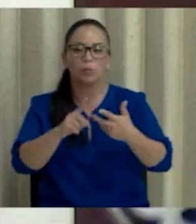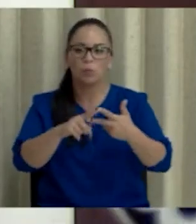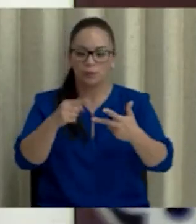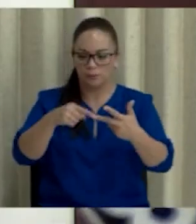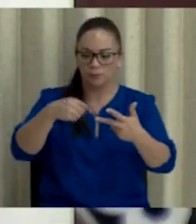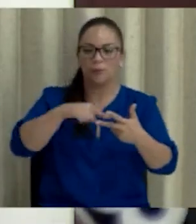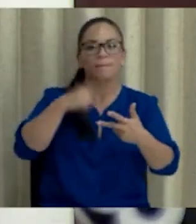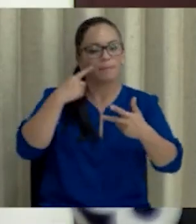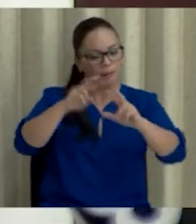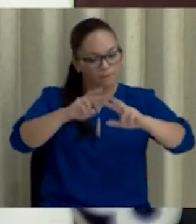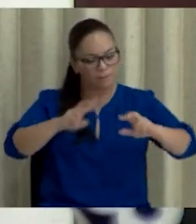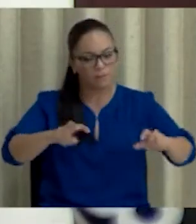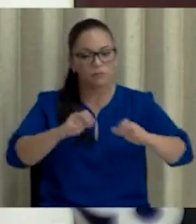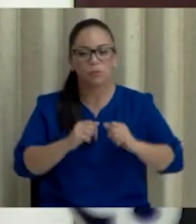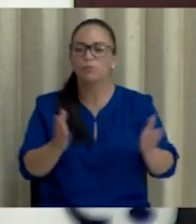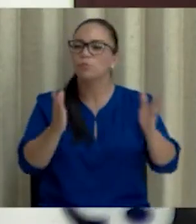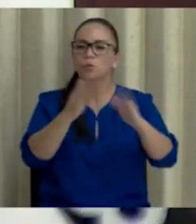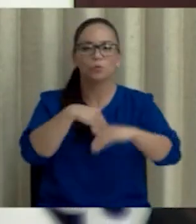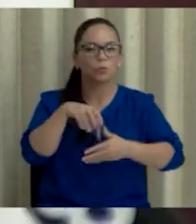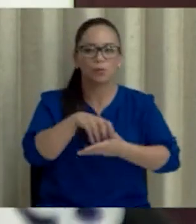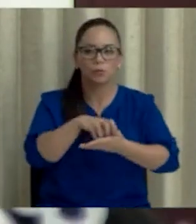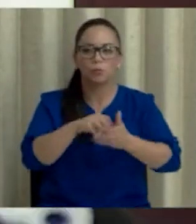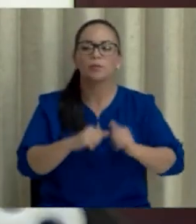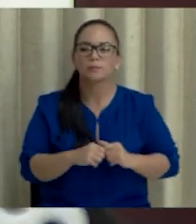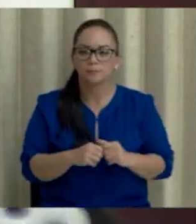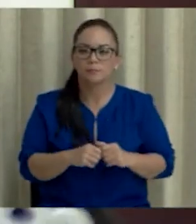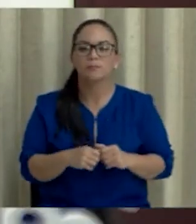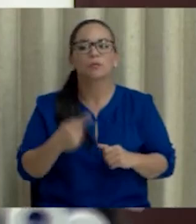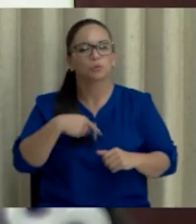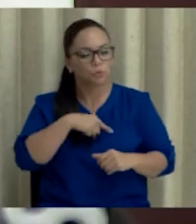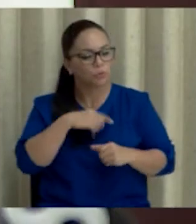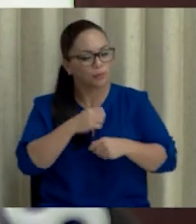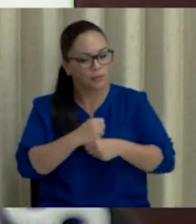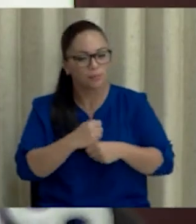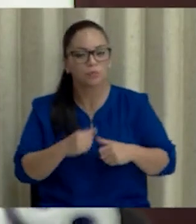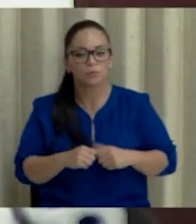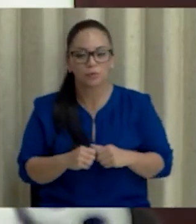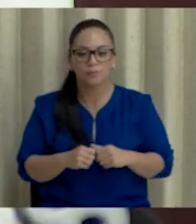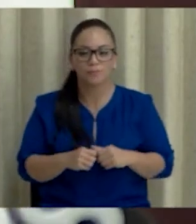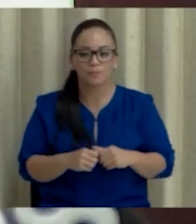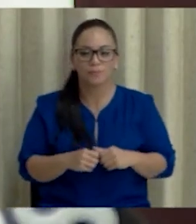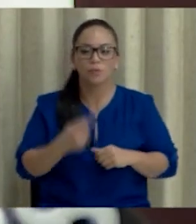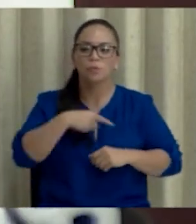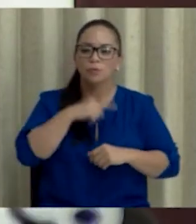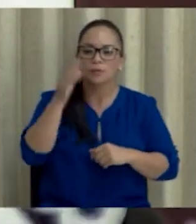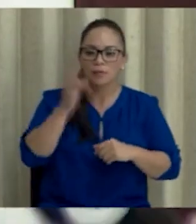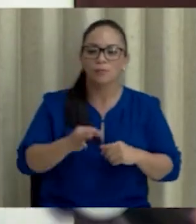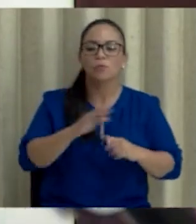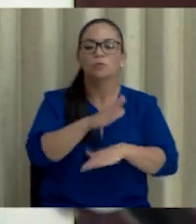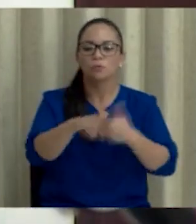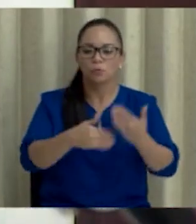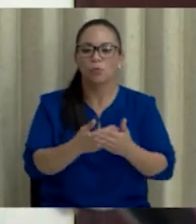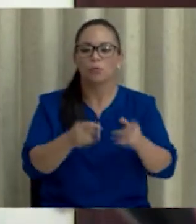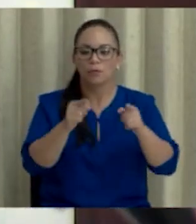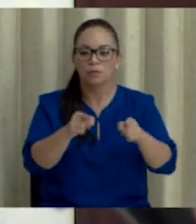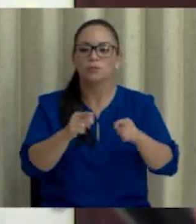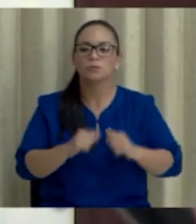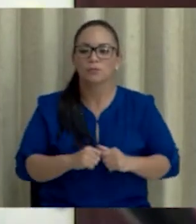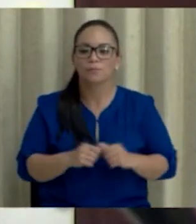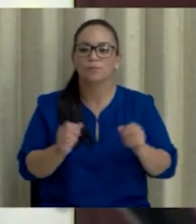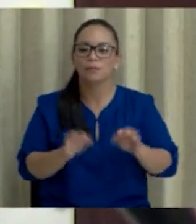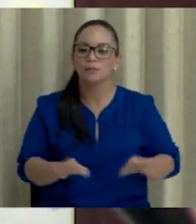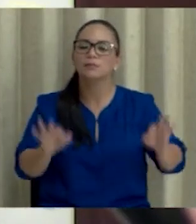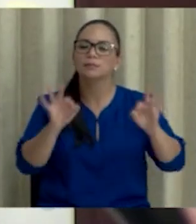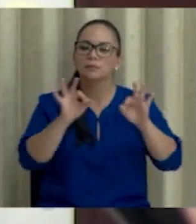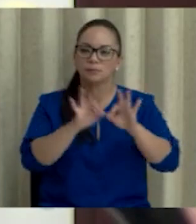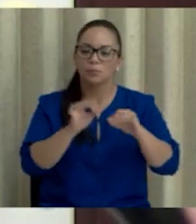revisiones. Sin duda que lo haríamos, porque creemos que todo esto es